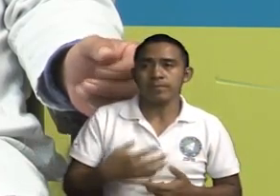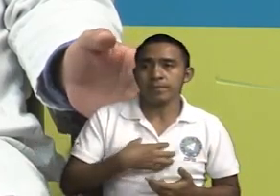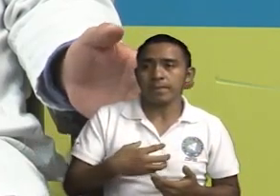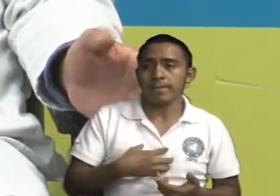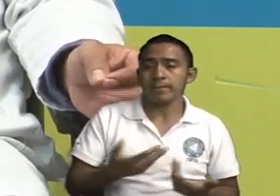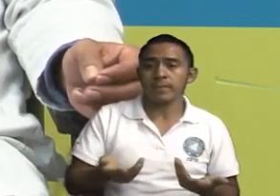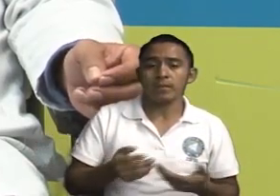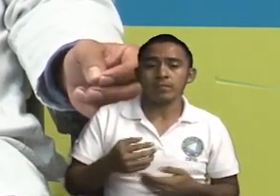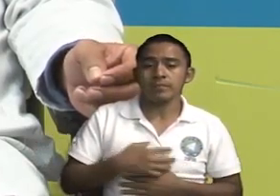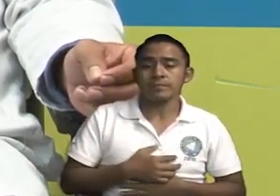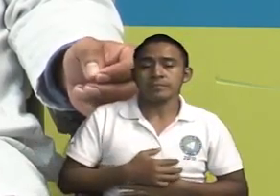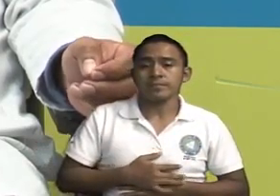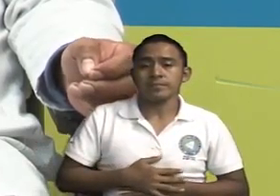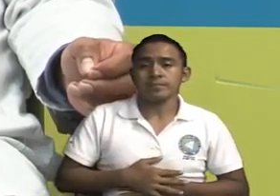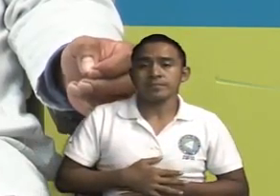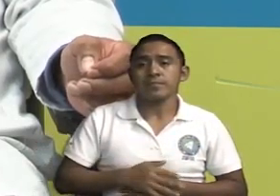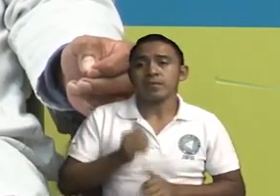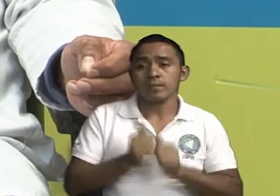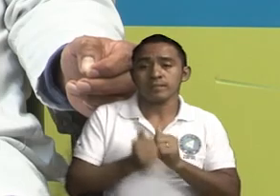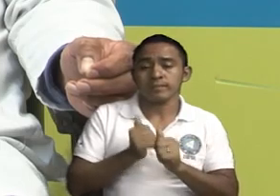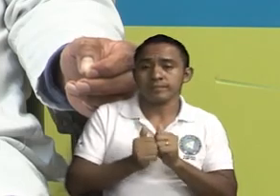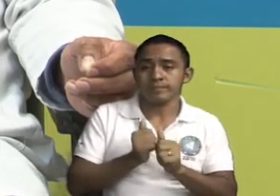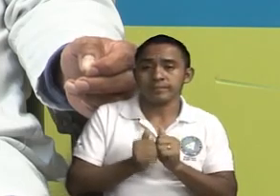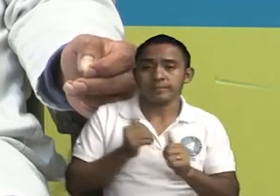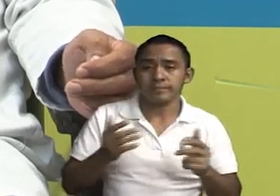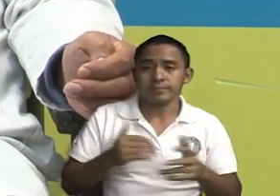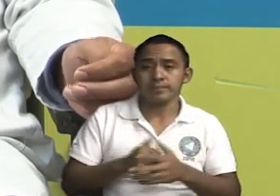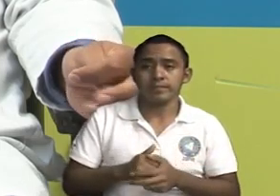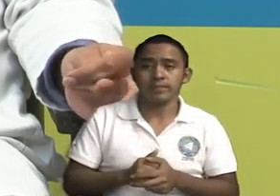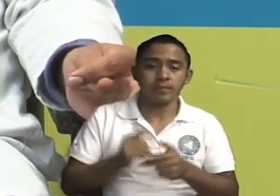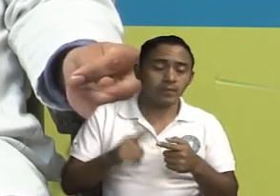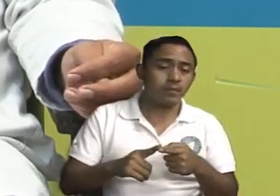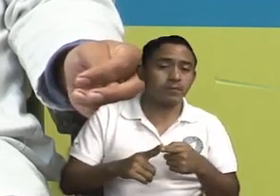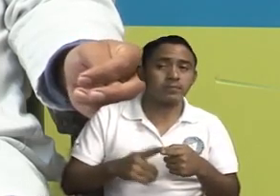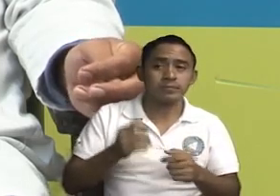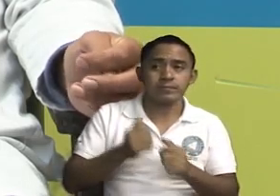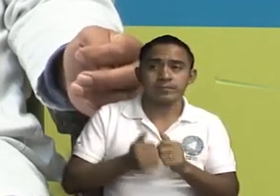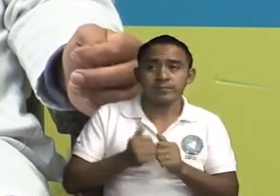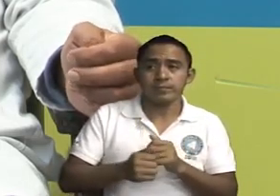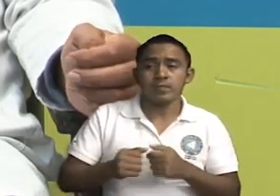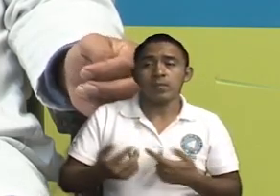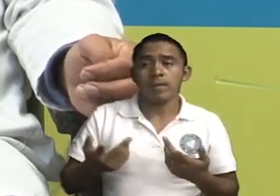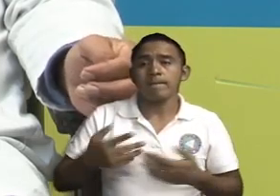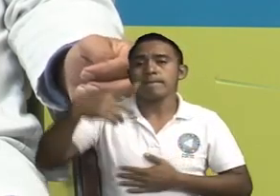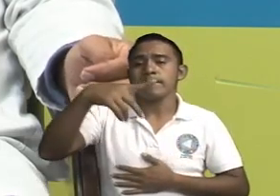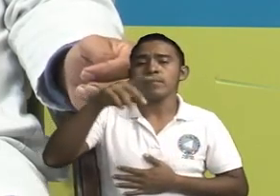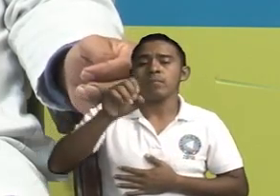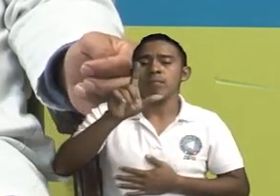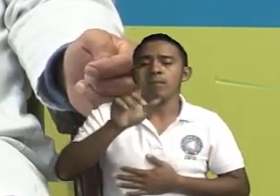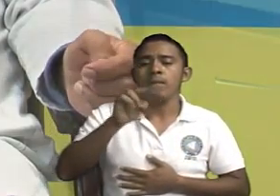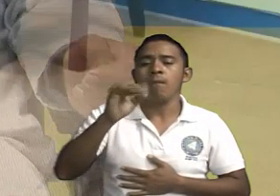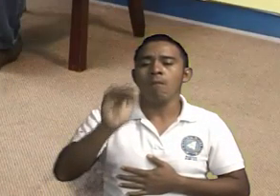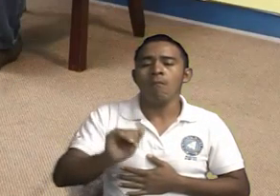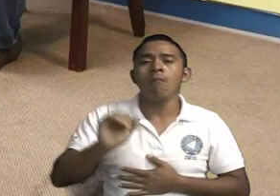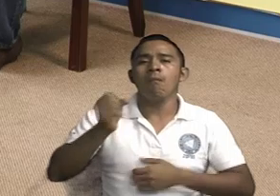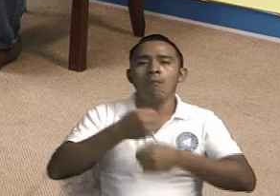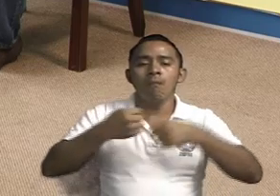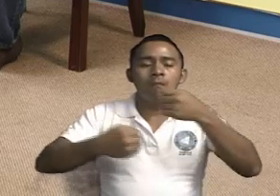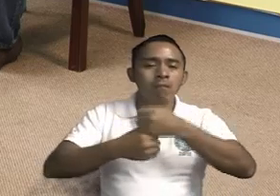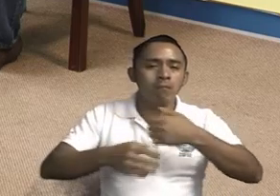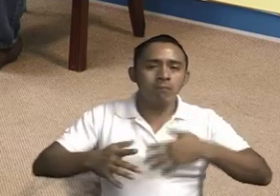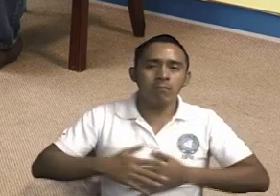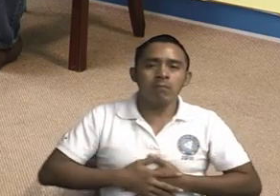patología de base, ¿verdad?, una afectación directa o indirectamente de la potencia sexual. Entonces, doctor, precisamente esto, para dejarlo bien